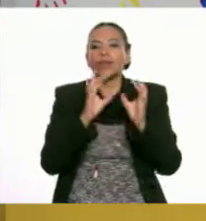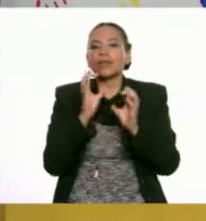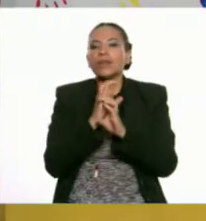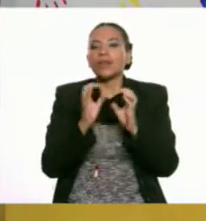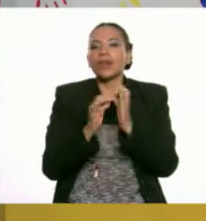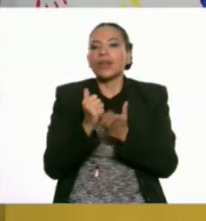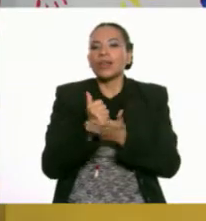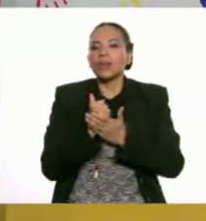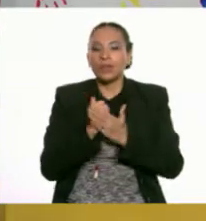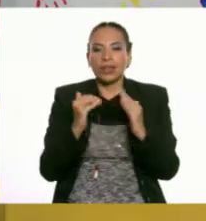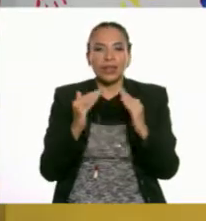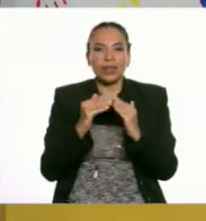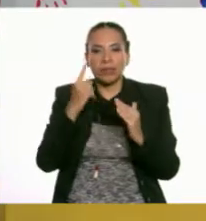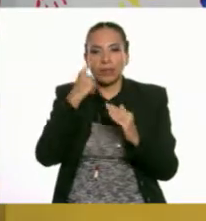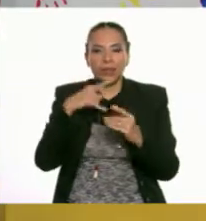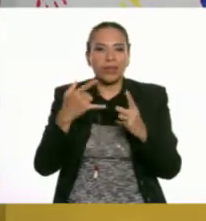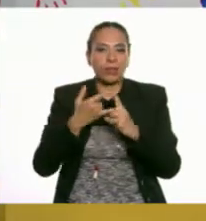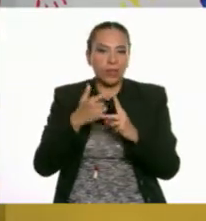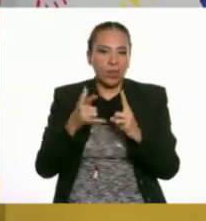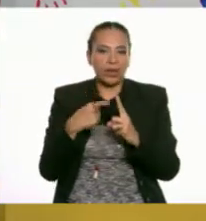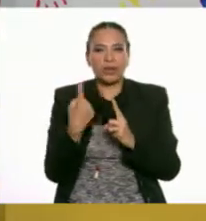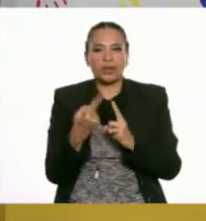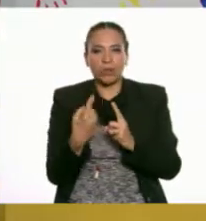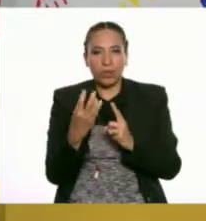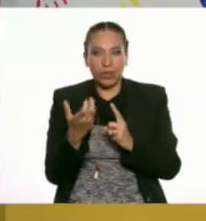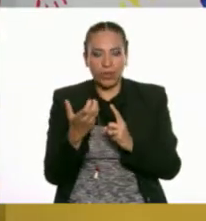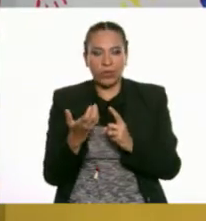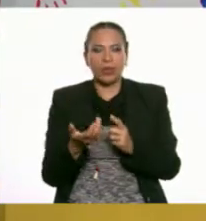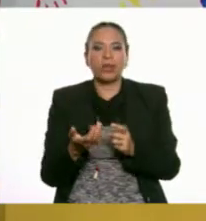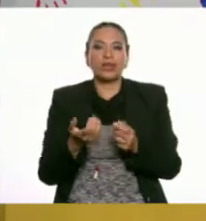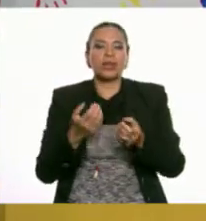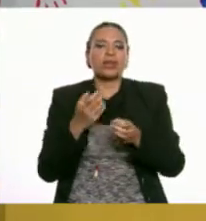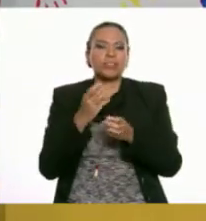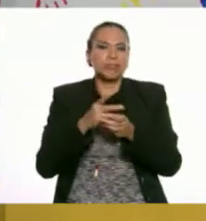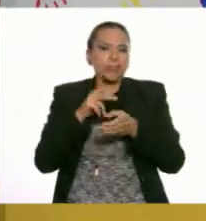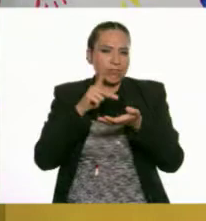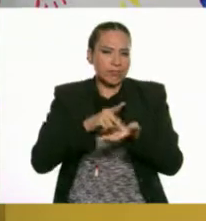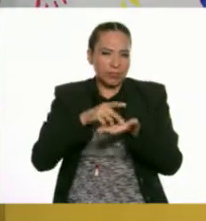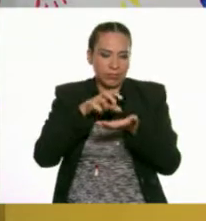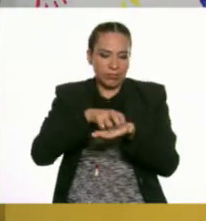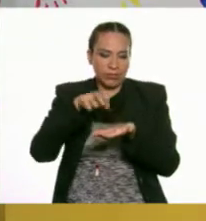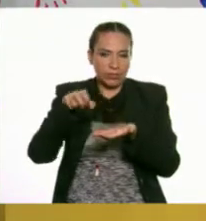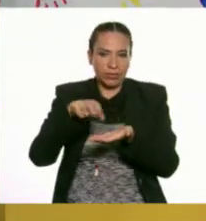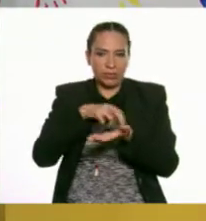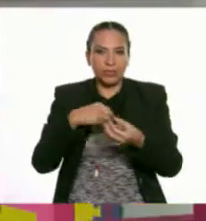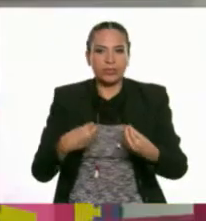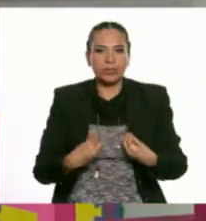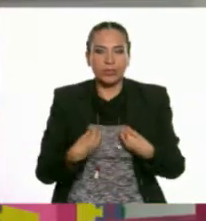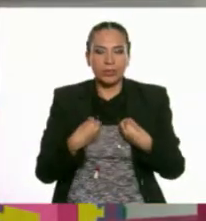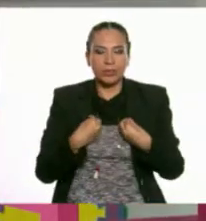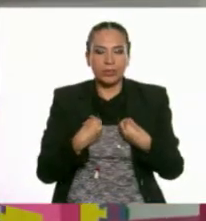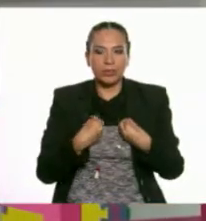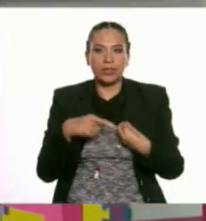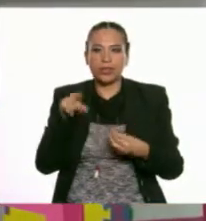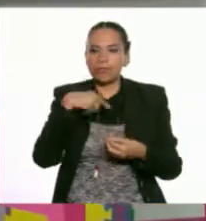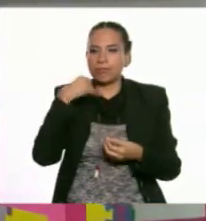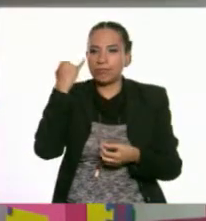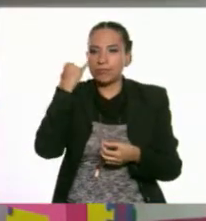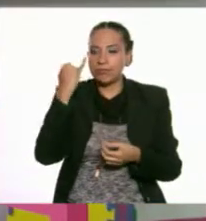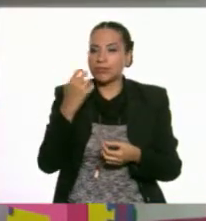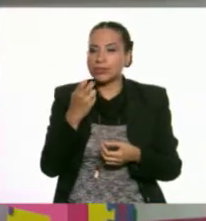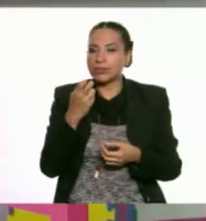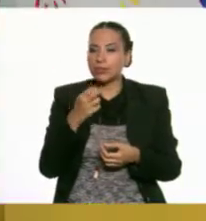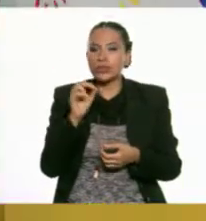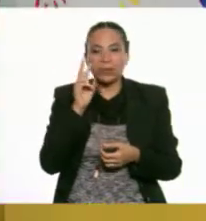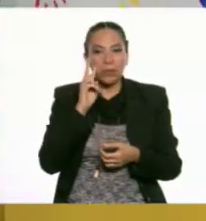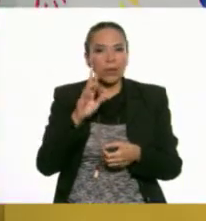que nos ayudan en casa para las puertas, licuadoras, para las pesas. Sí, están más cerca de nuestra vida de lo que imaginé. Pero, ¿y